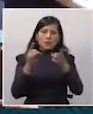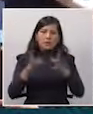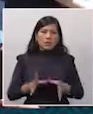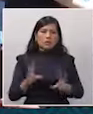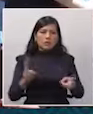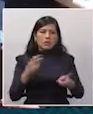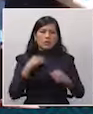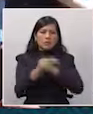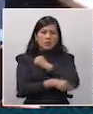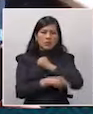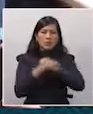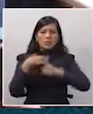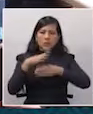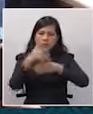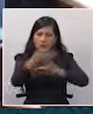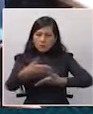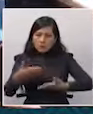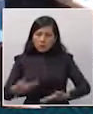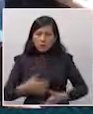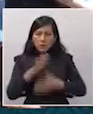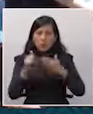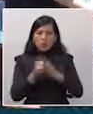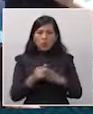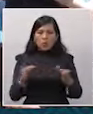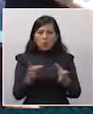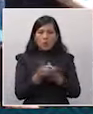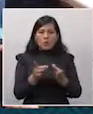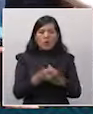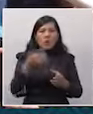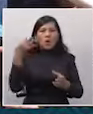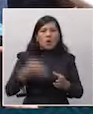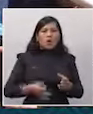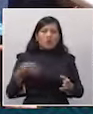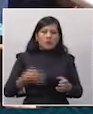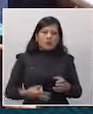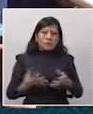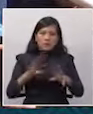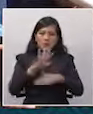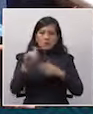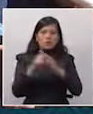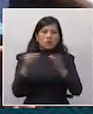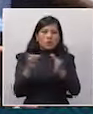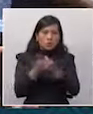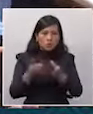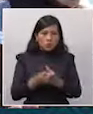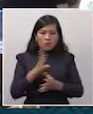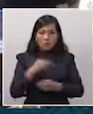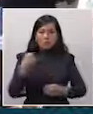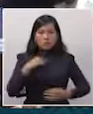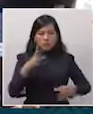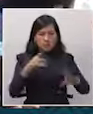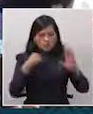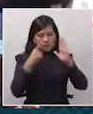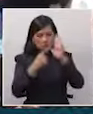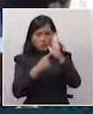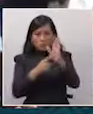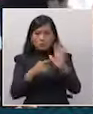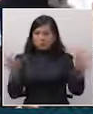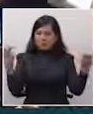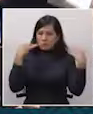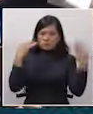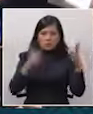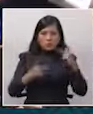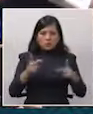hemos invitado con documentos notariales, documentos oficiales, lo tienen los compañeros de documentos, y le hemos demostrado ante la opinión pública.